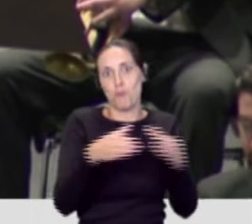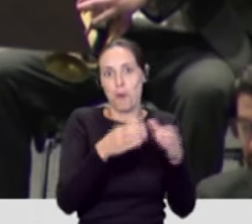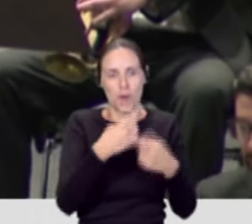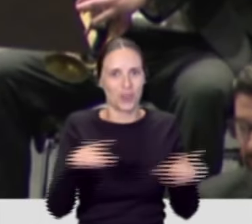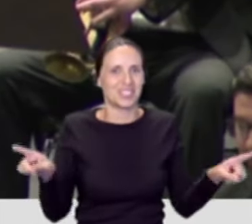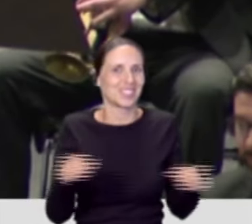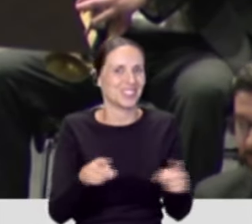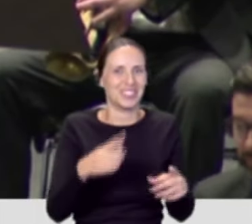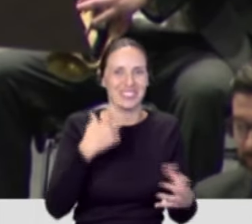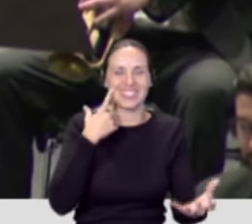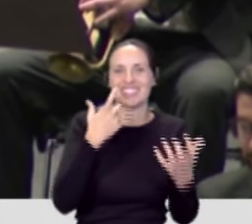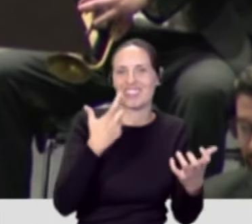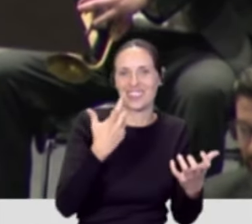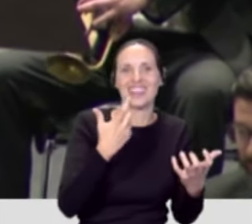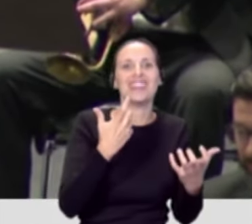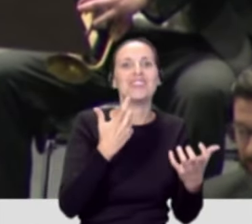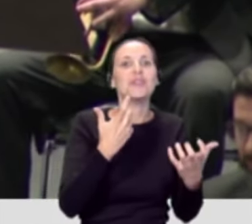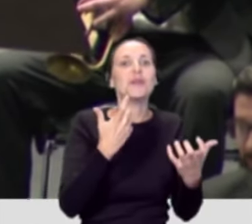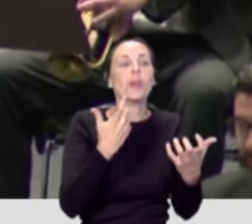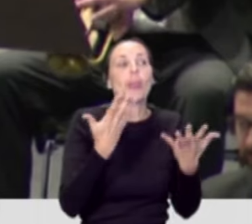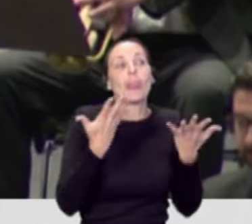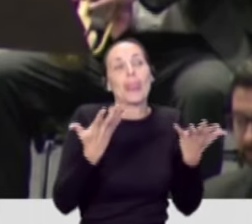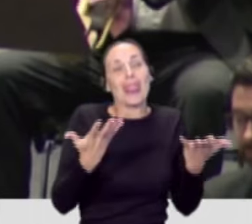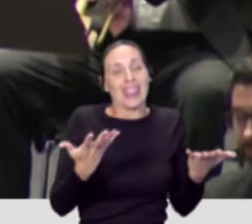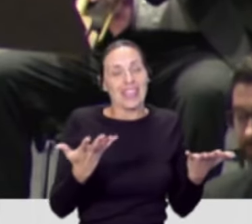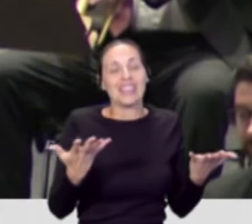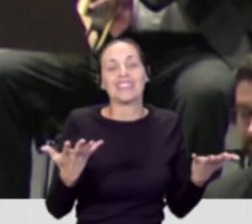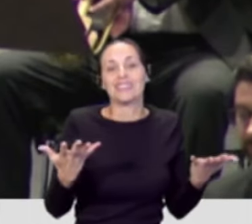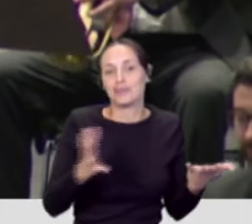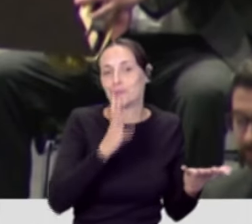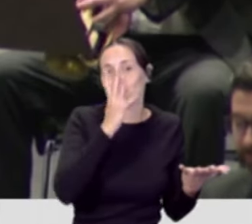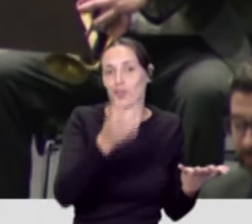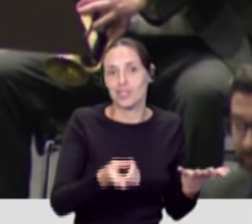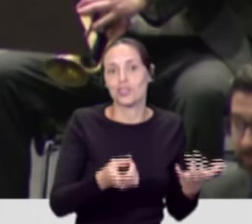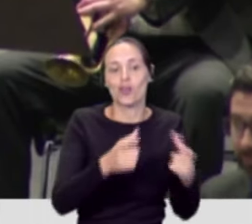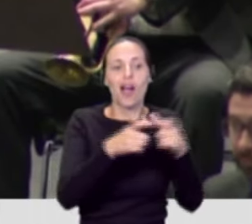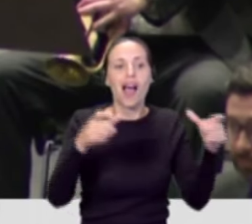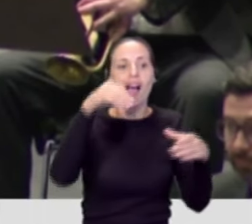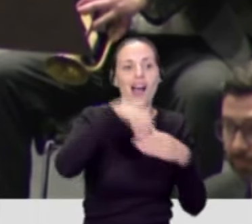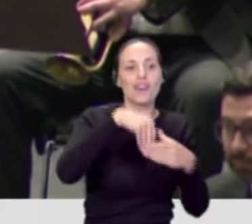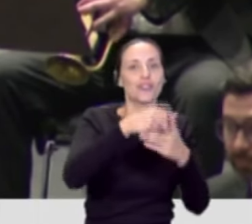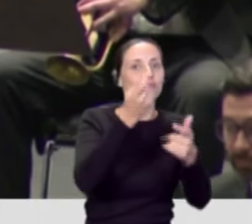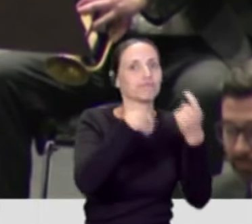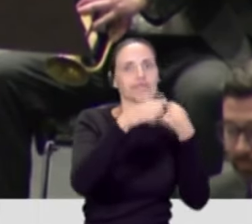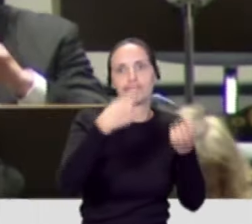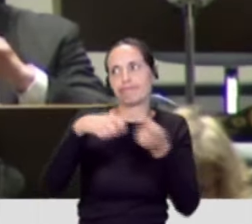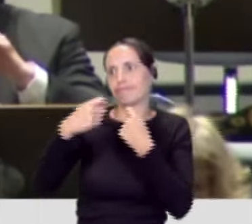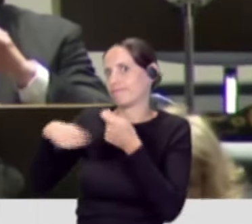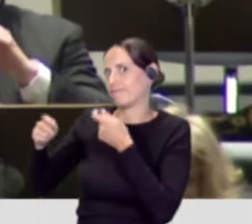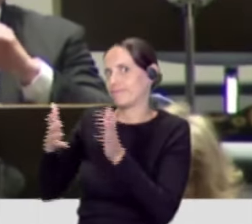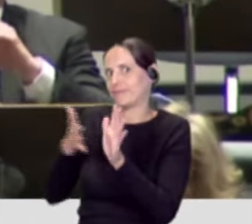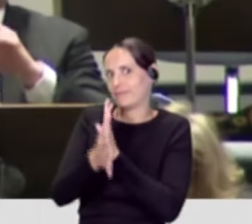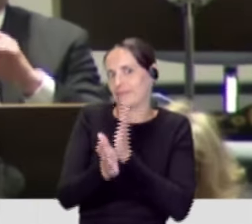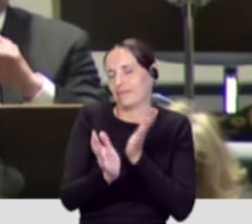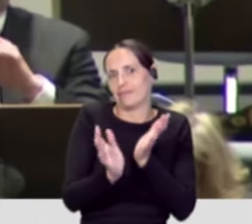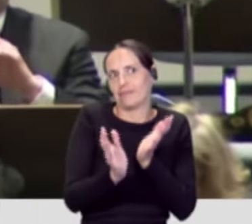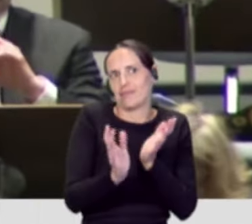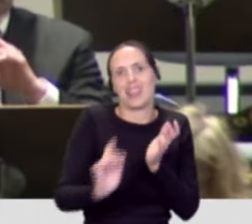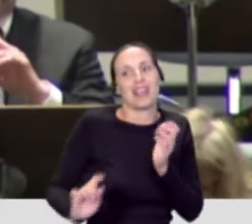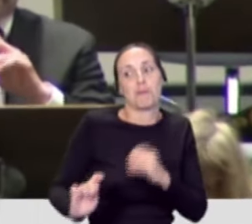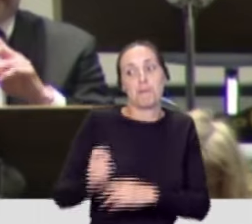realmente extraordinario. Por eso quizás se ve que la venta de abonos va probablemente a superar el récord del